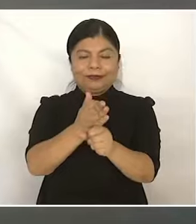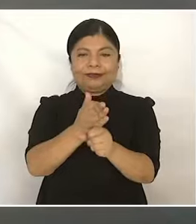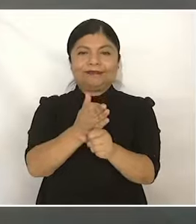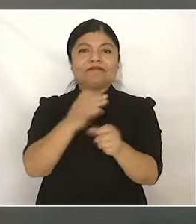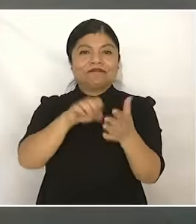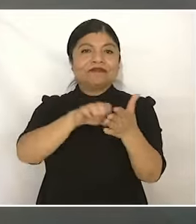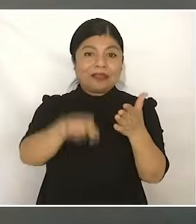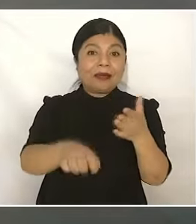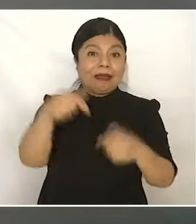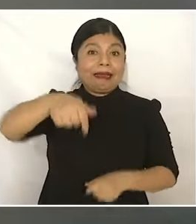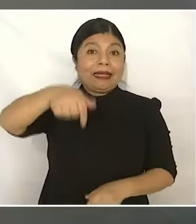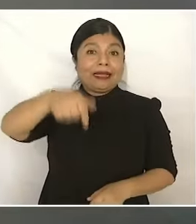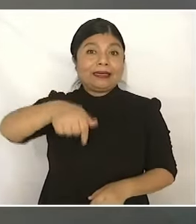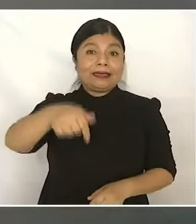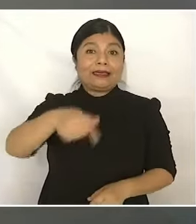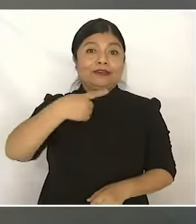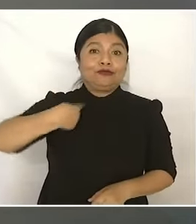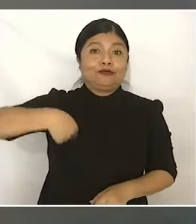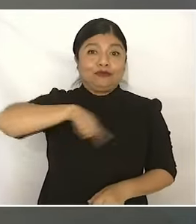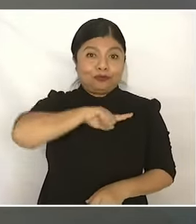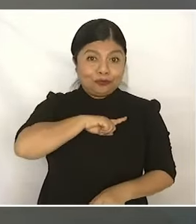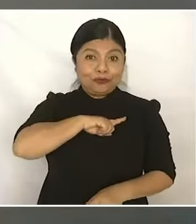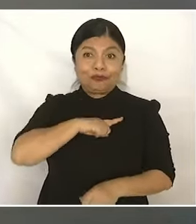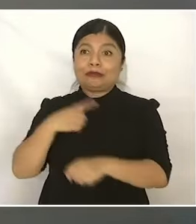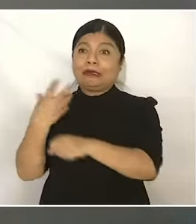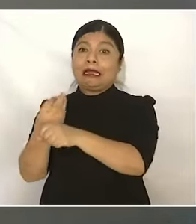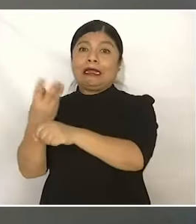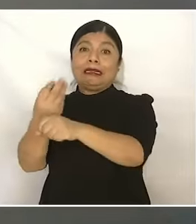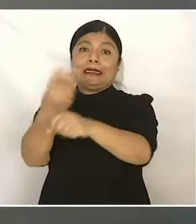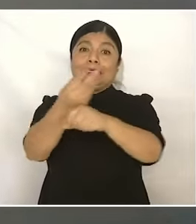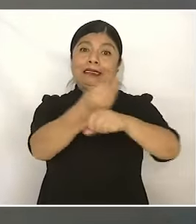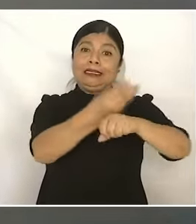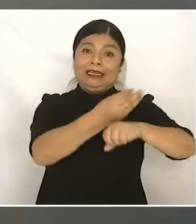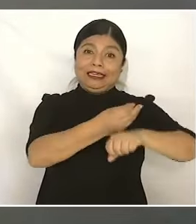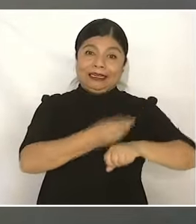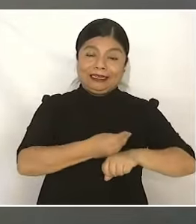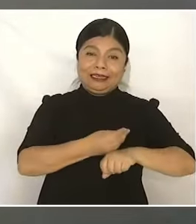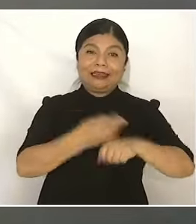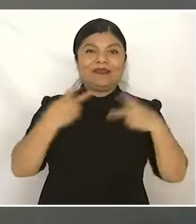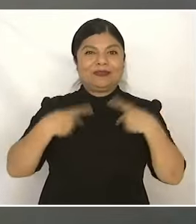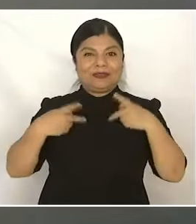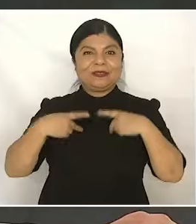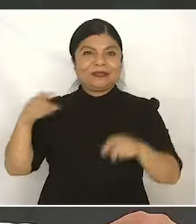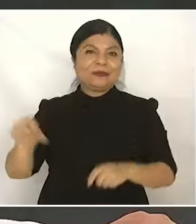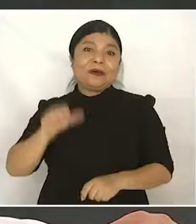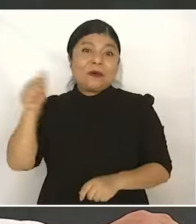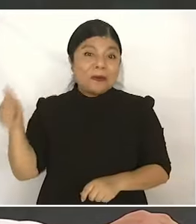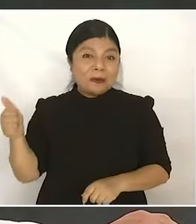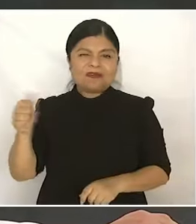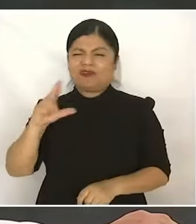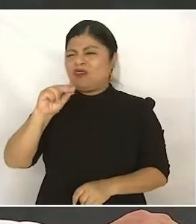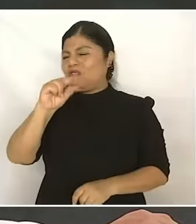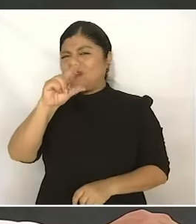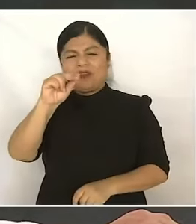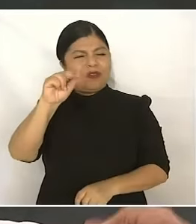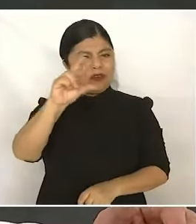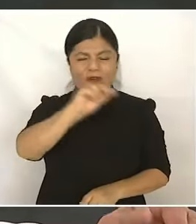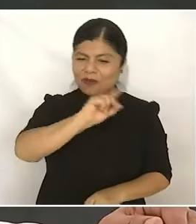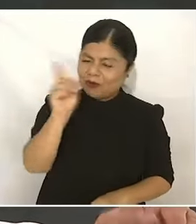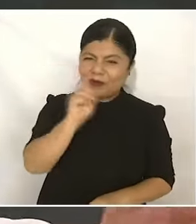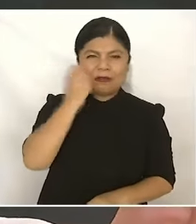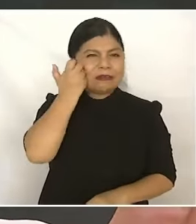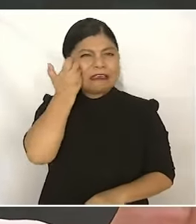presentaron, cuántos recursos de amparo para que no hiciéramos el Tren Maya. Nada más que